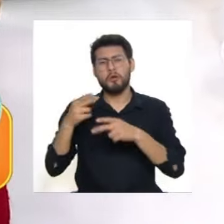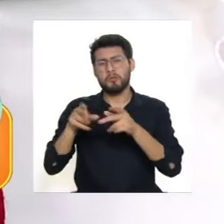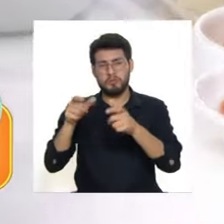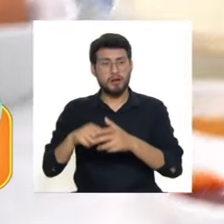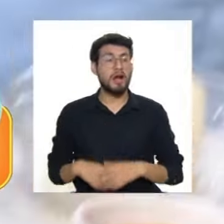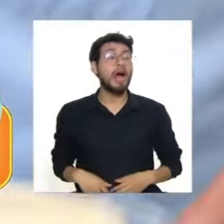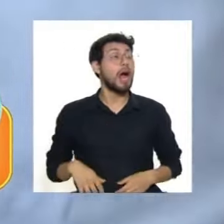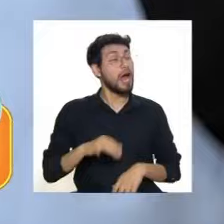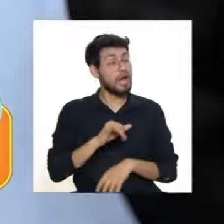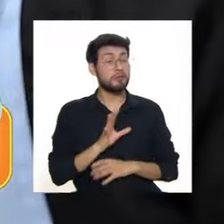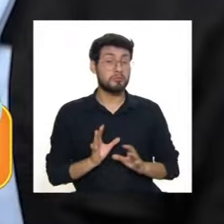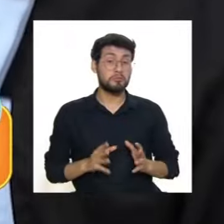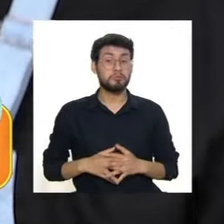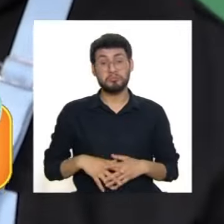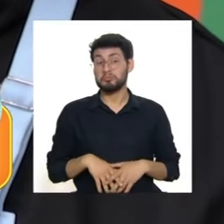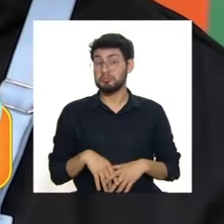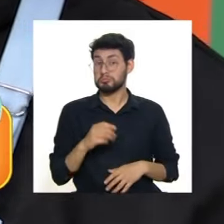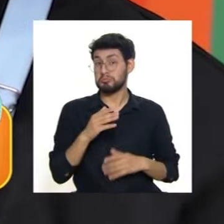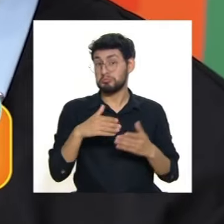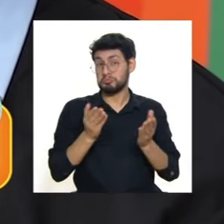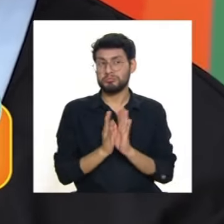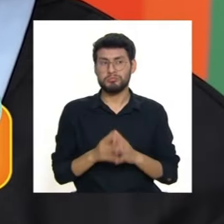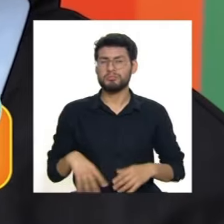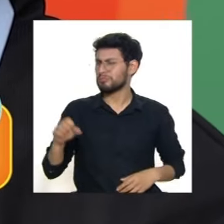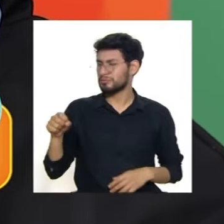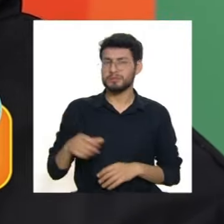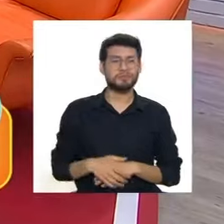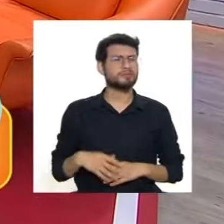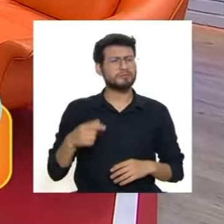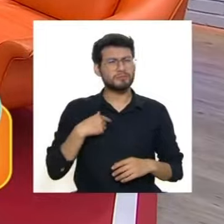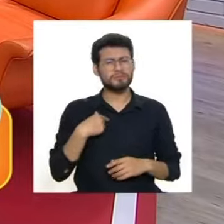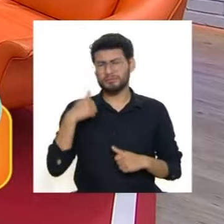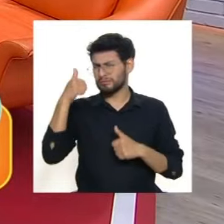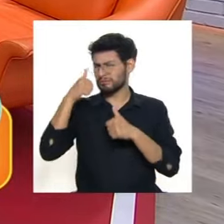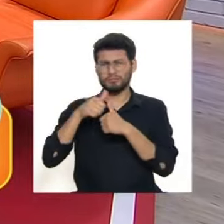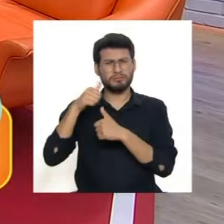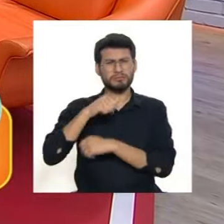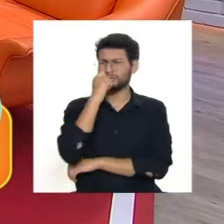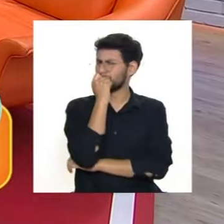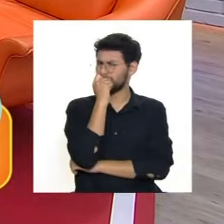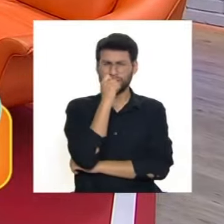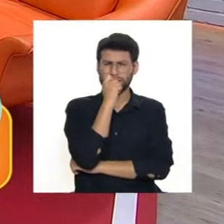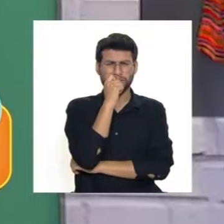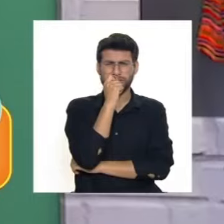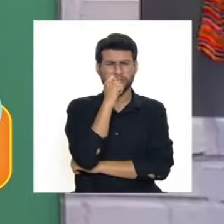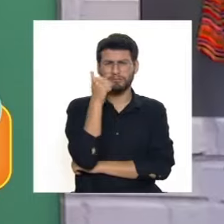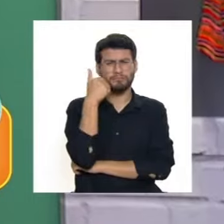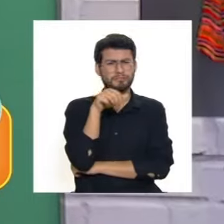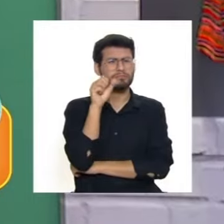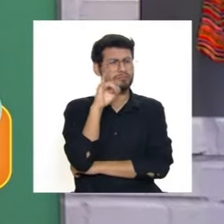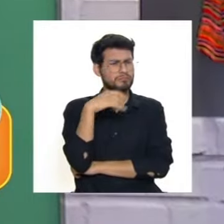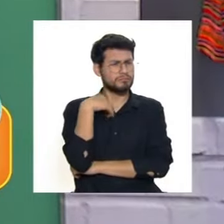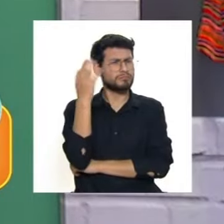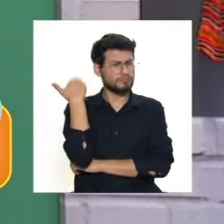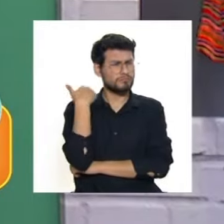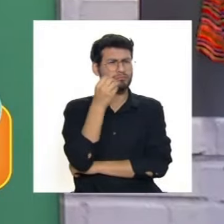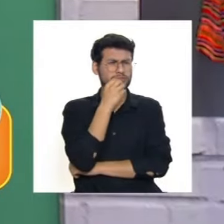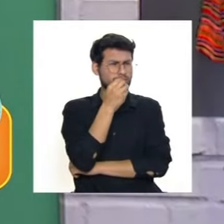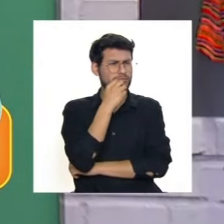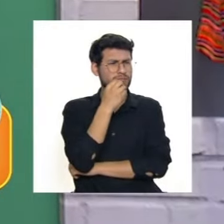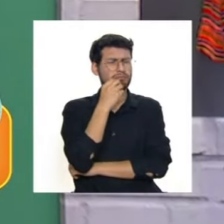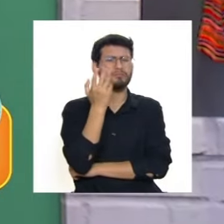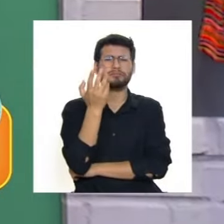frito. Claro. Entonces es así el plato. Claro. Yo estoy tratando de recordar, Uchi, y no recuerdo. ¿Sí? Si he comido en algún